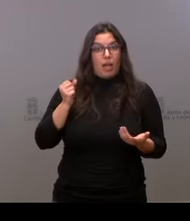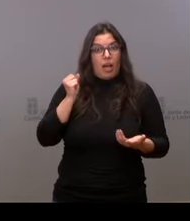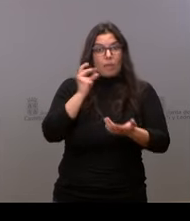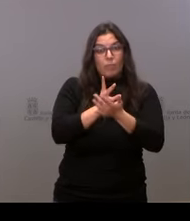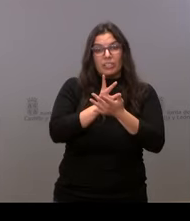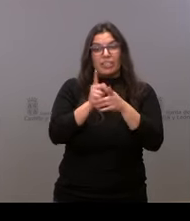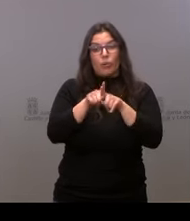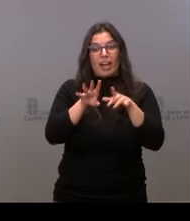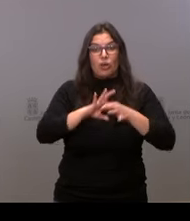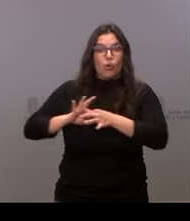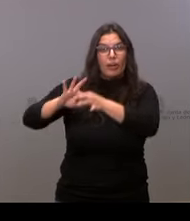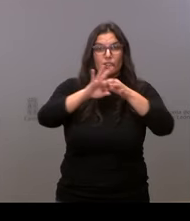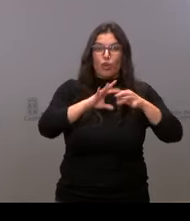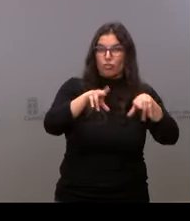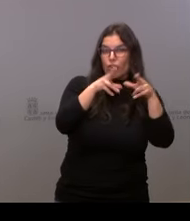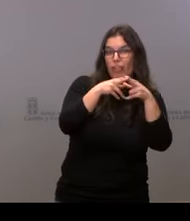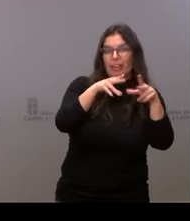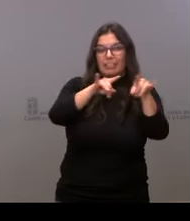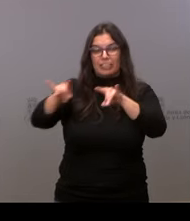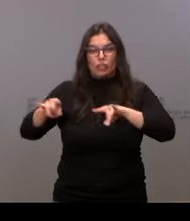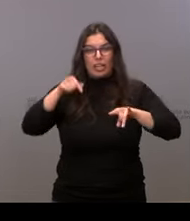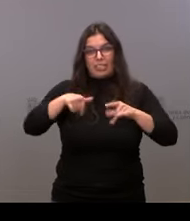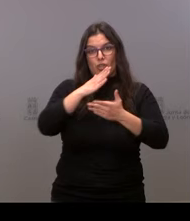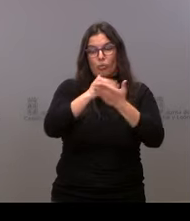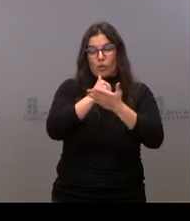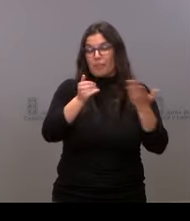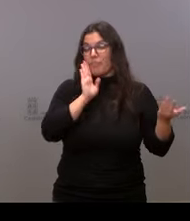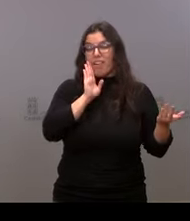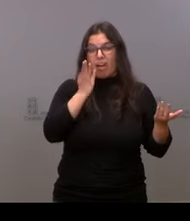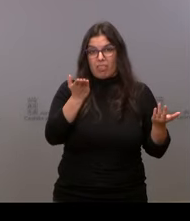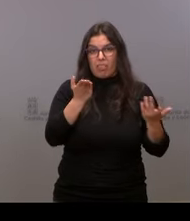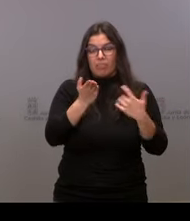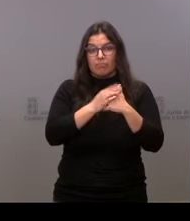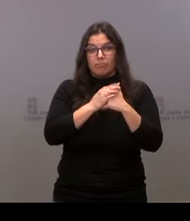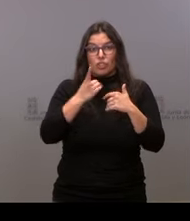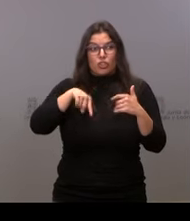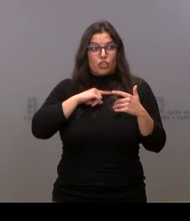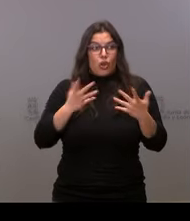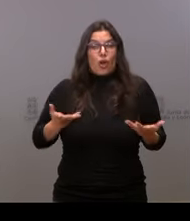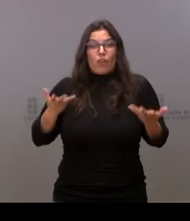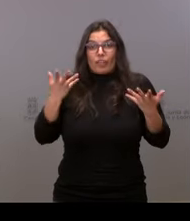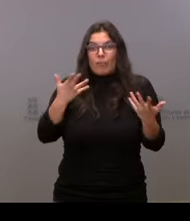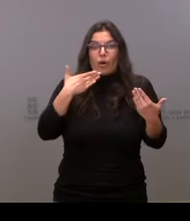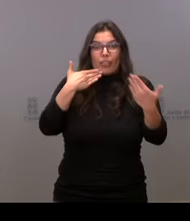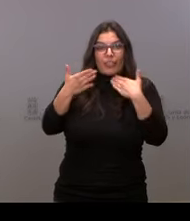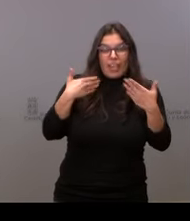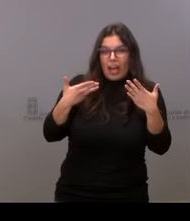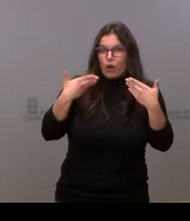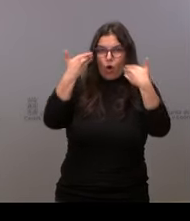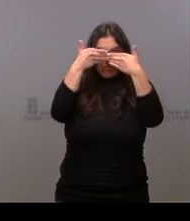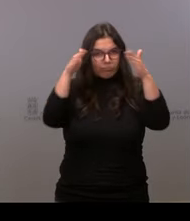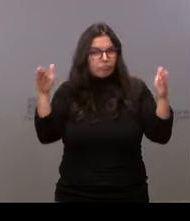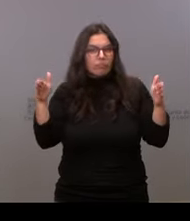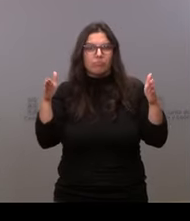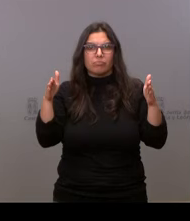social y territorial en nuestra comunidad y como decía antes ofrecemos diálogo mano tendida